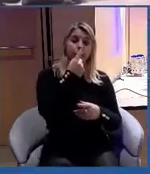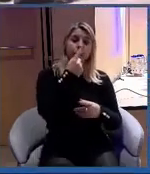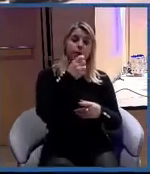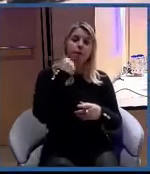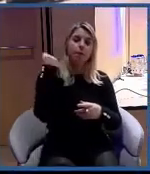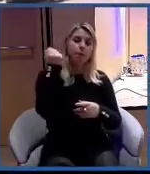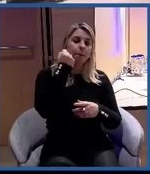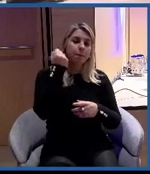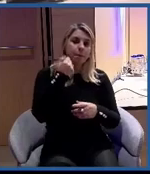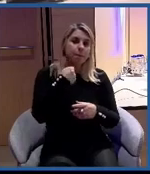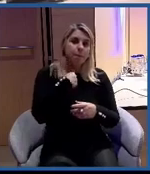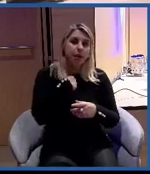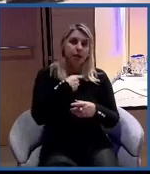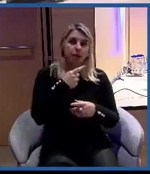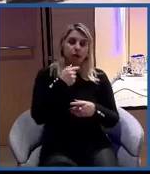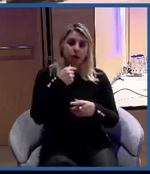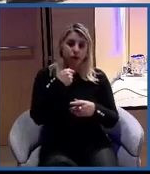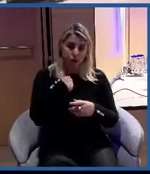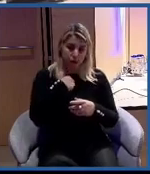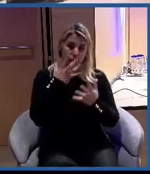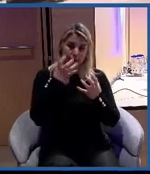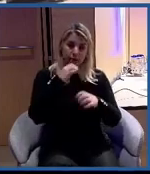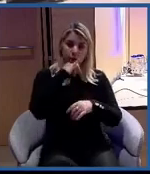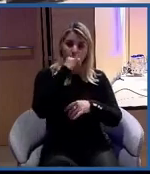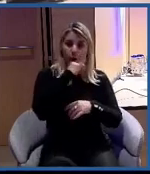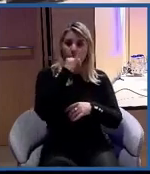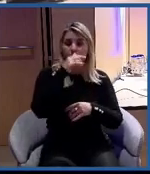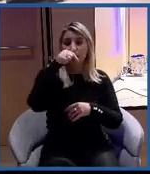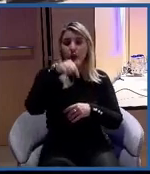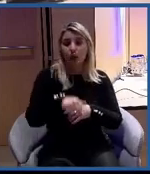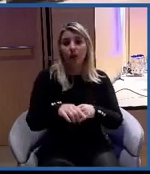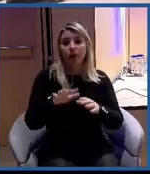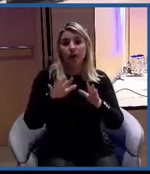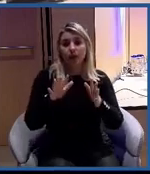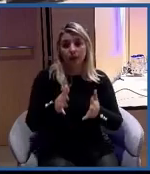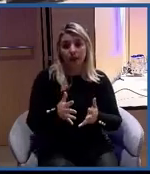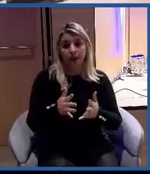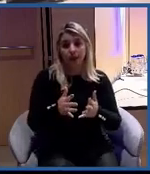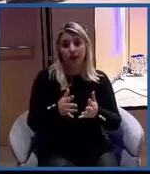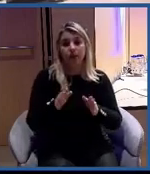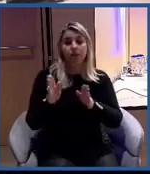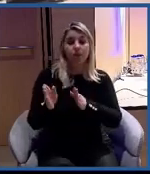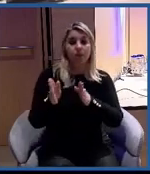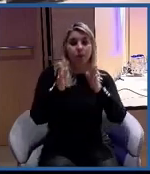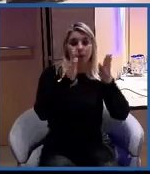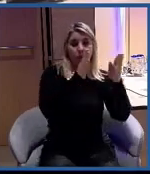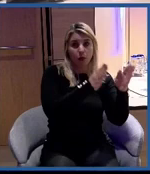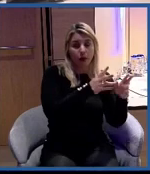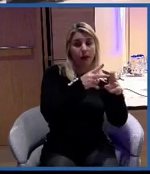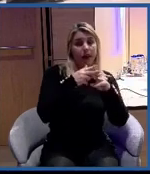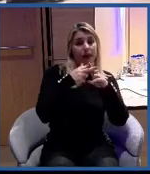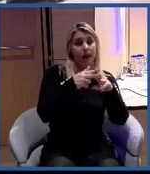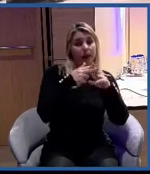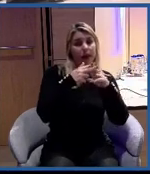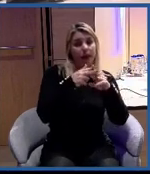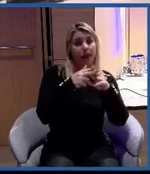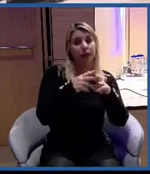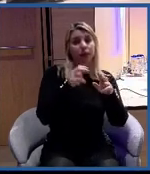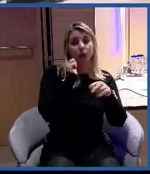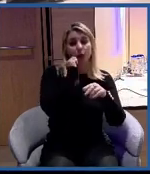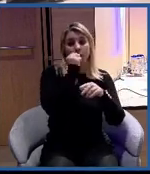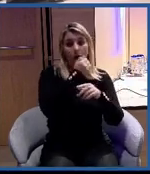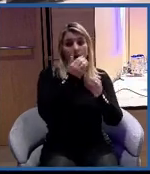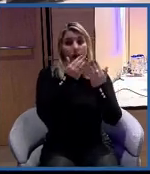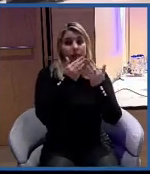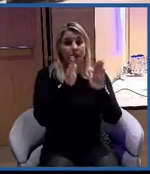importante para mí o lo que yo Hoy les quiero contar que por un lado la herramienta Es de código abierto o